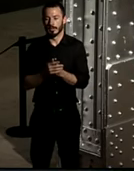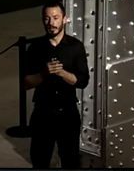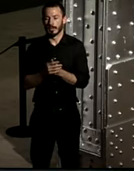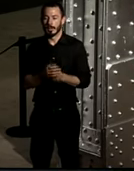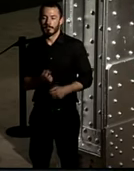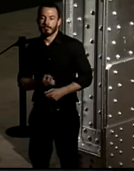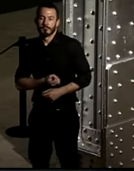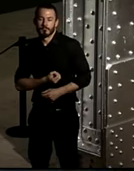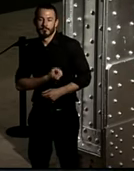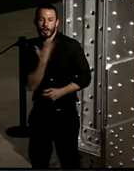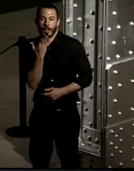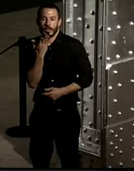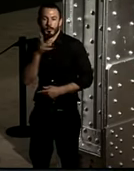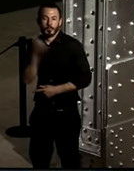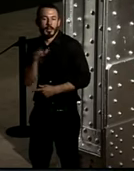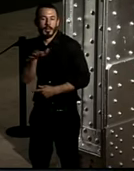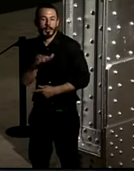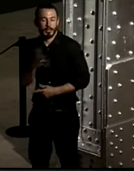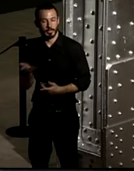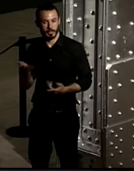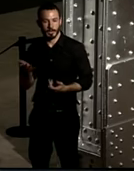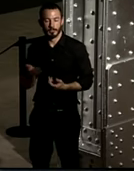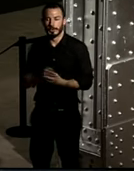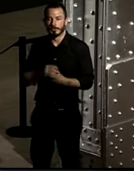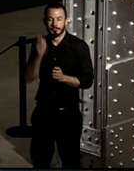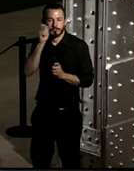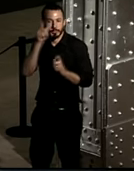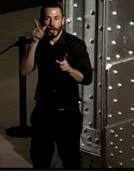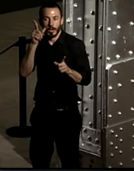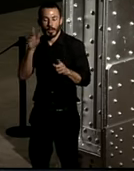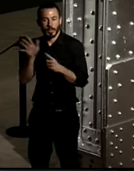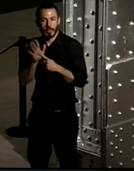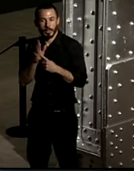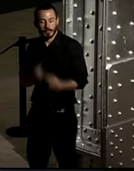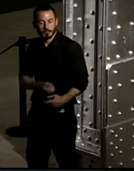viene la vocación y cómo y cuándo os disteis cuenta de que eso era lo que realmente os gustaba.